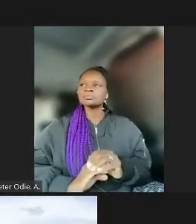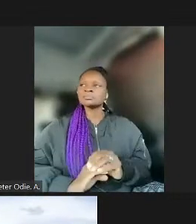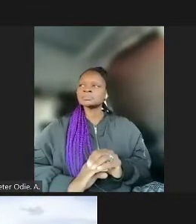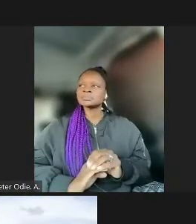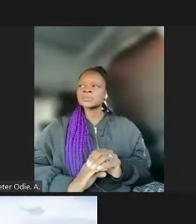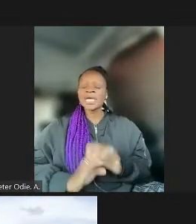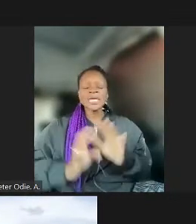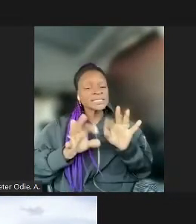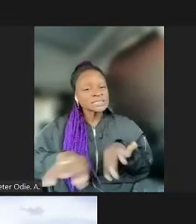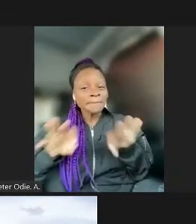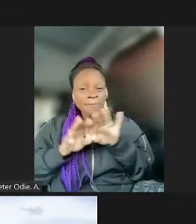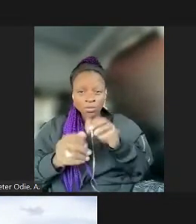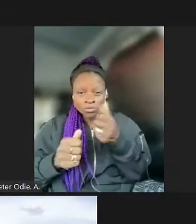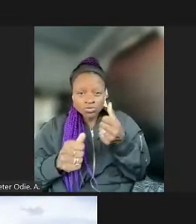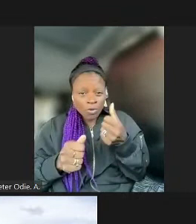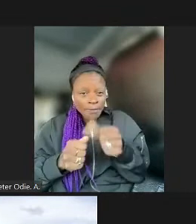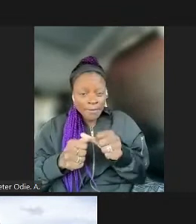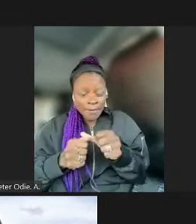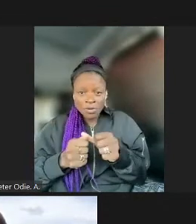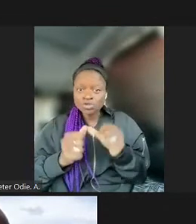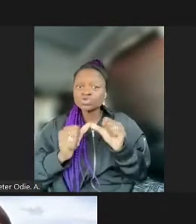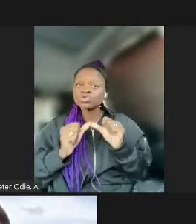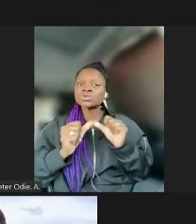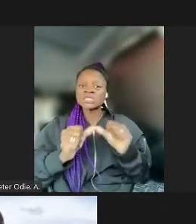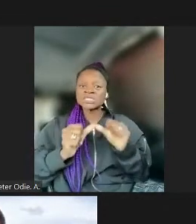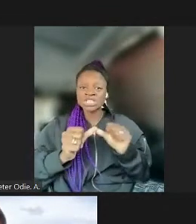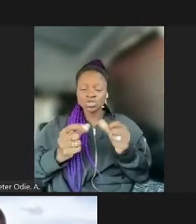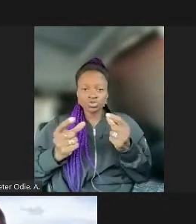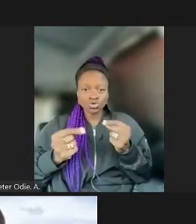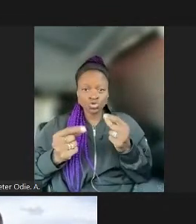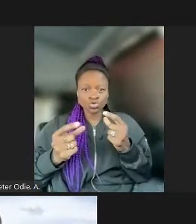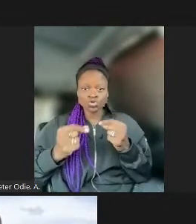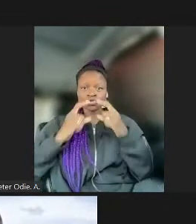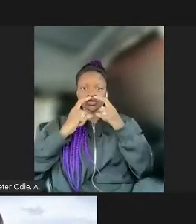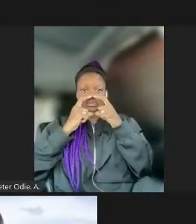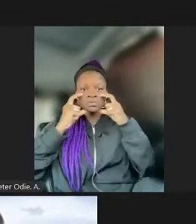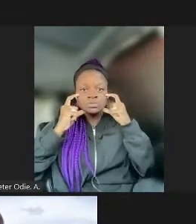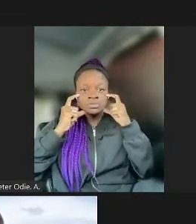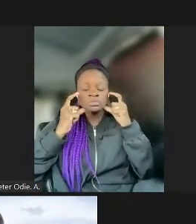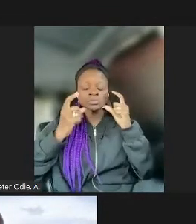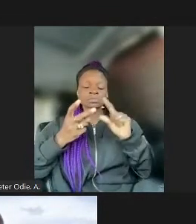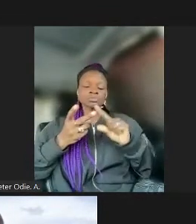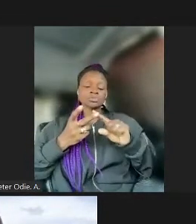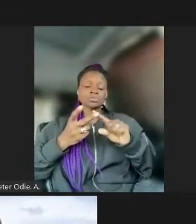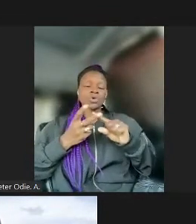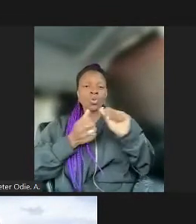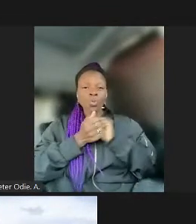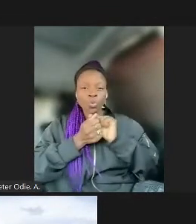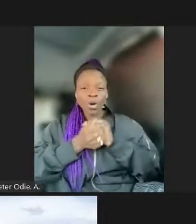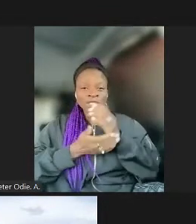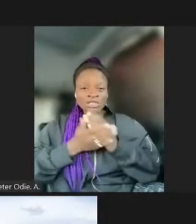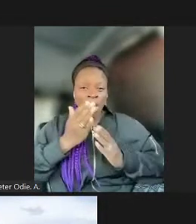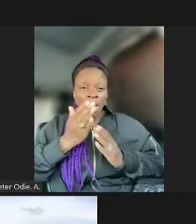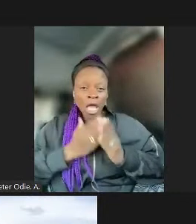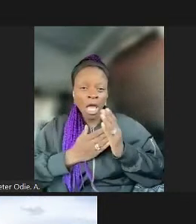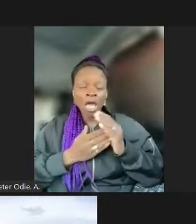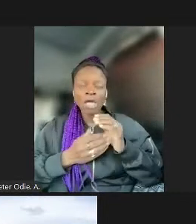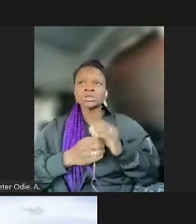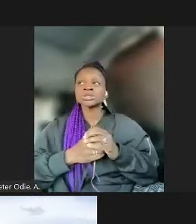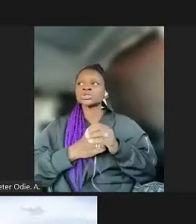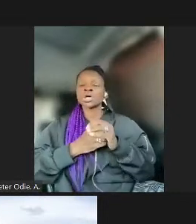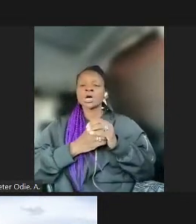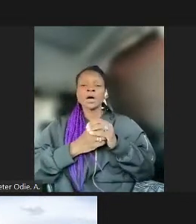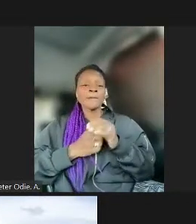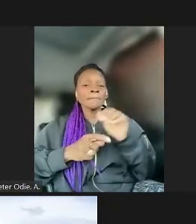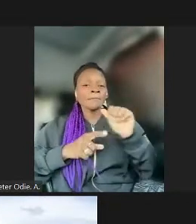las medidas de mitigación, ¿verdad? De seguir usando cubrebocas, de seguir marcando su